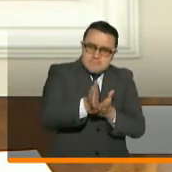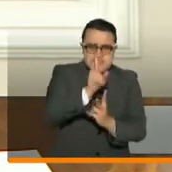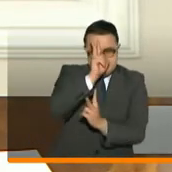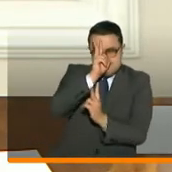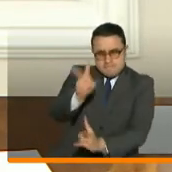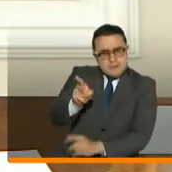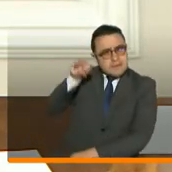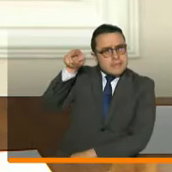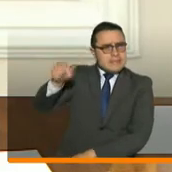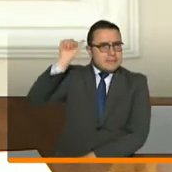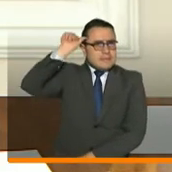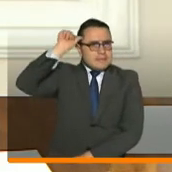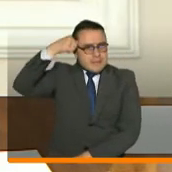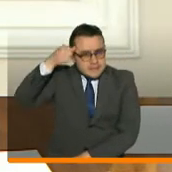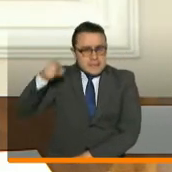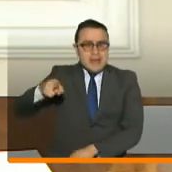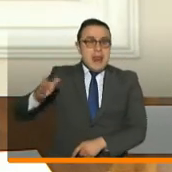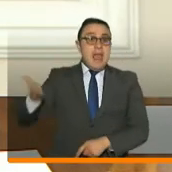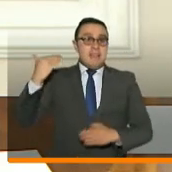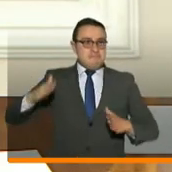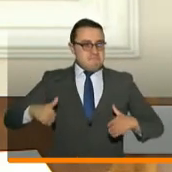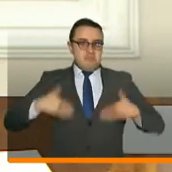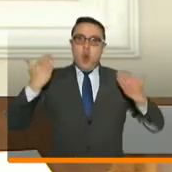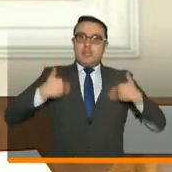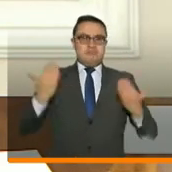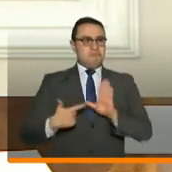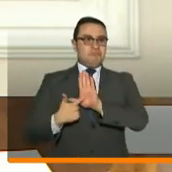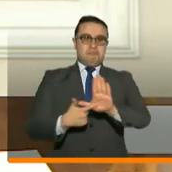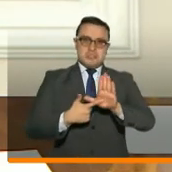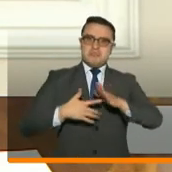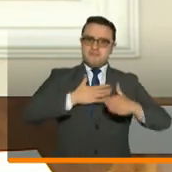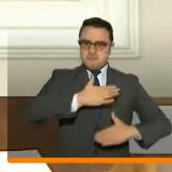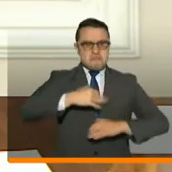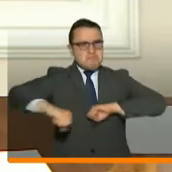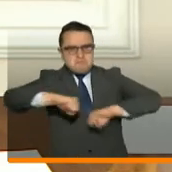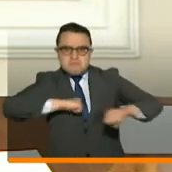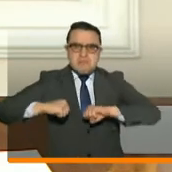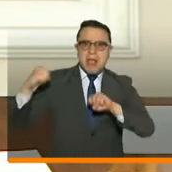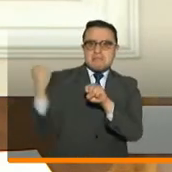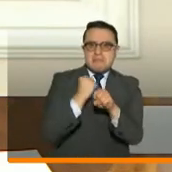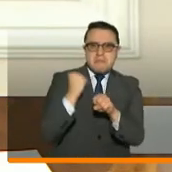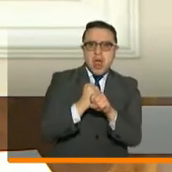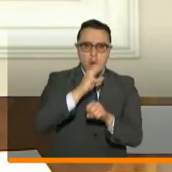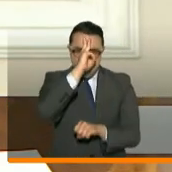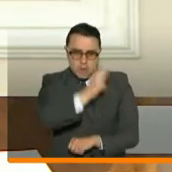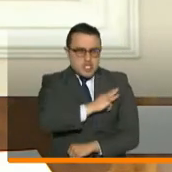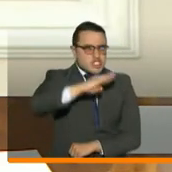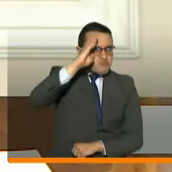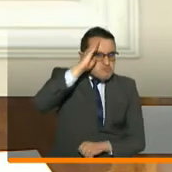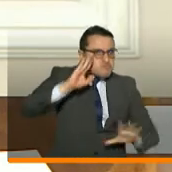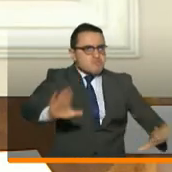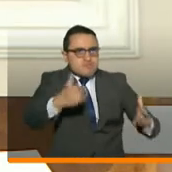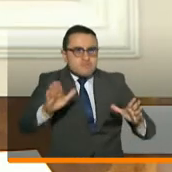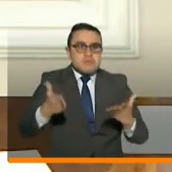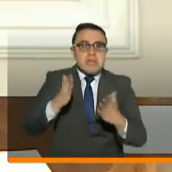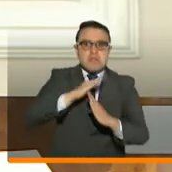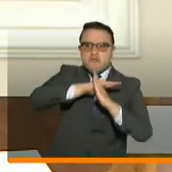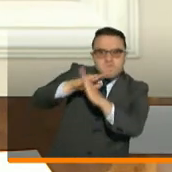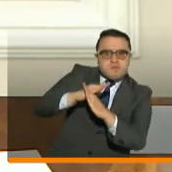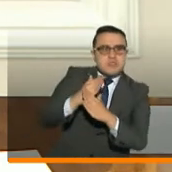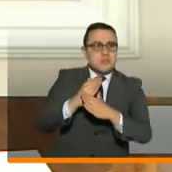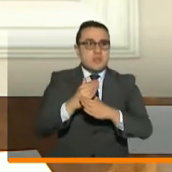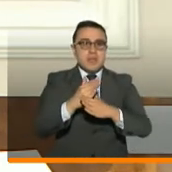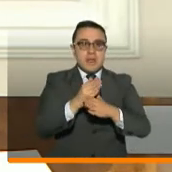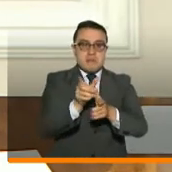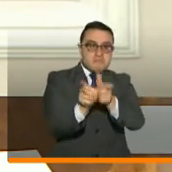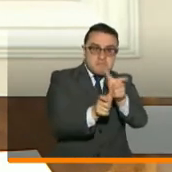recordando el entusiasmo que él mismo le ponía al trabajo de la fuerza pública para prevenir para enfrentar para